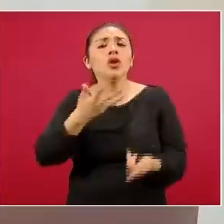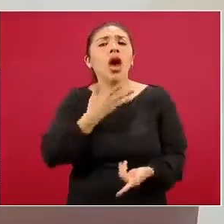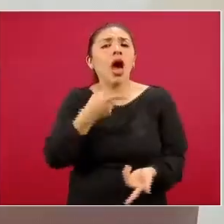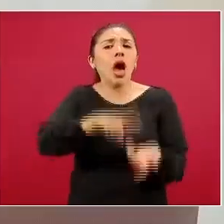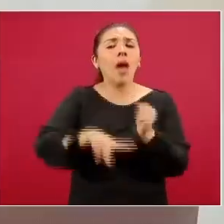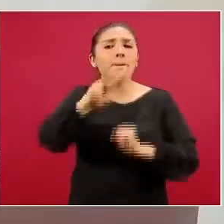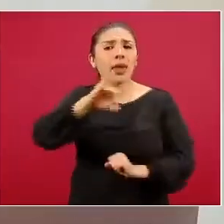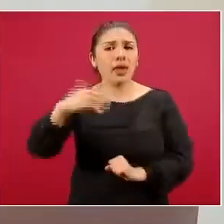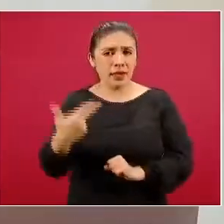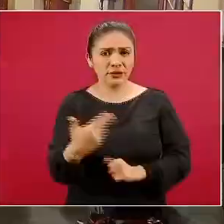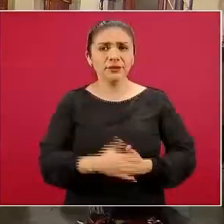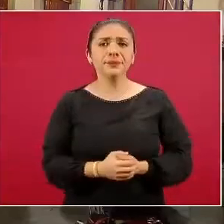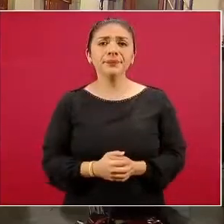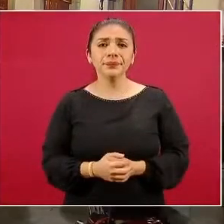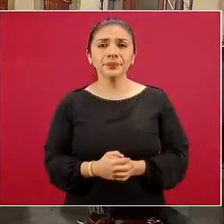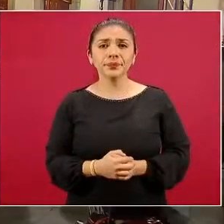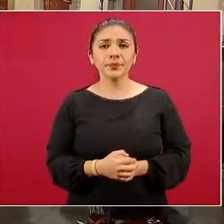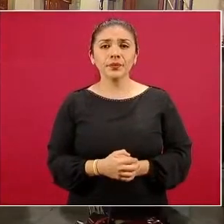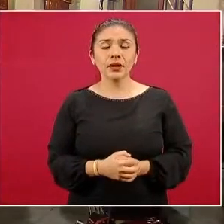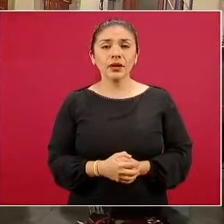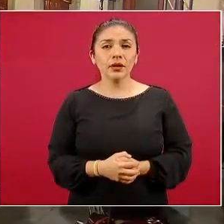Si me pasas la siguiente, por favor.